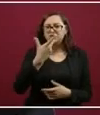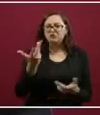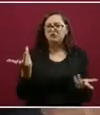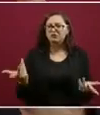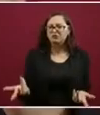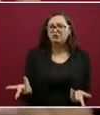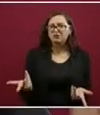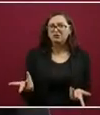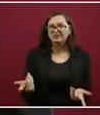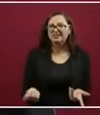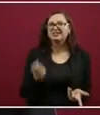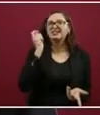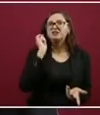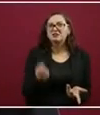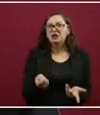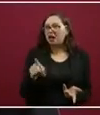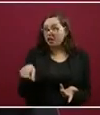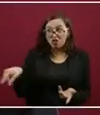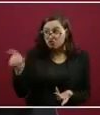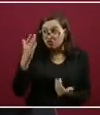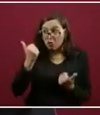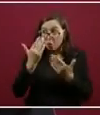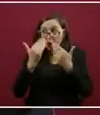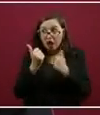Hacían su agosto